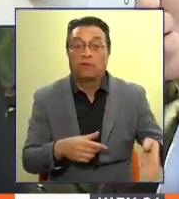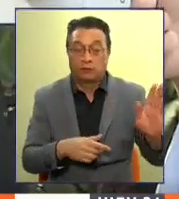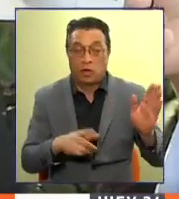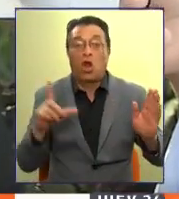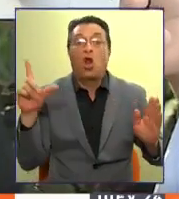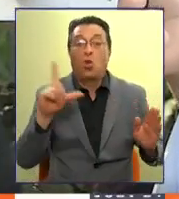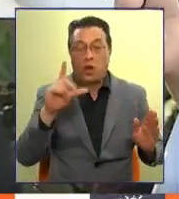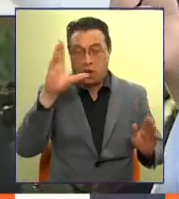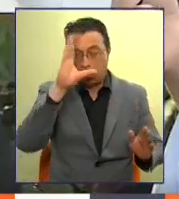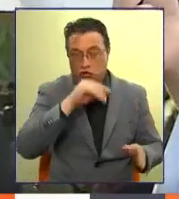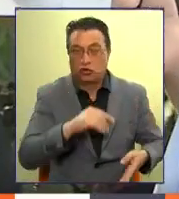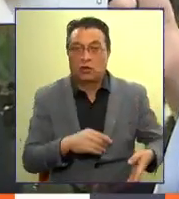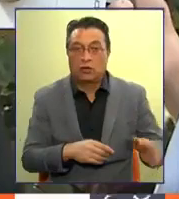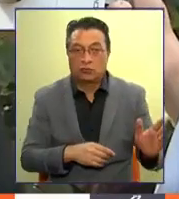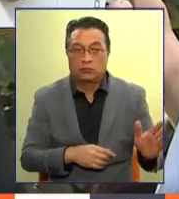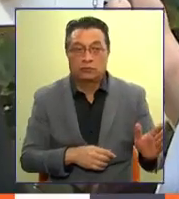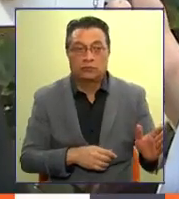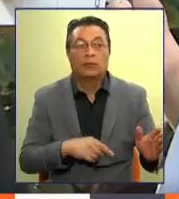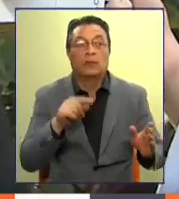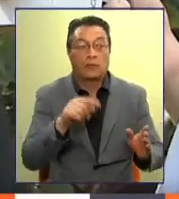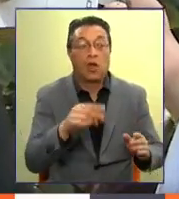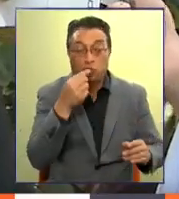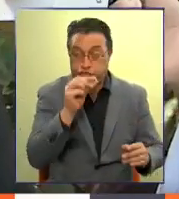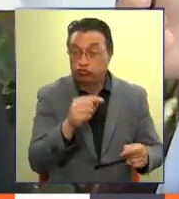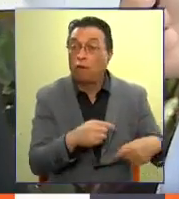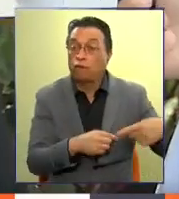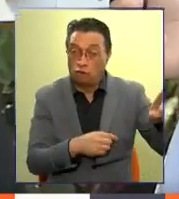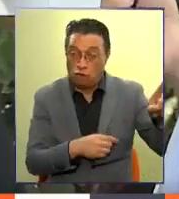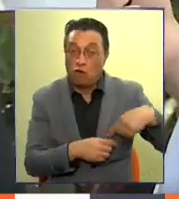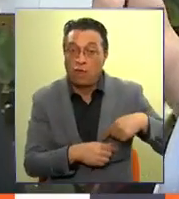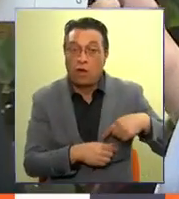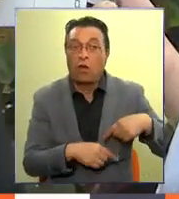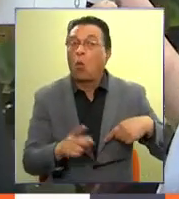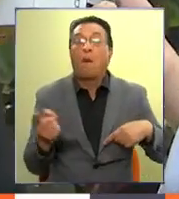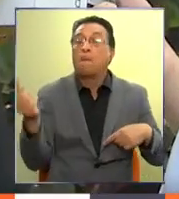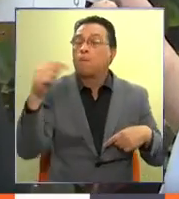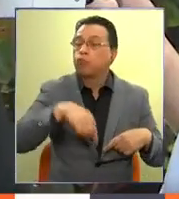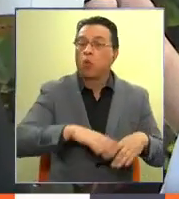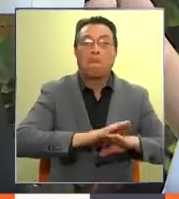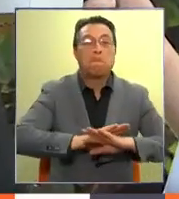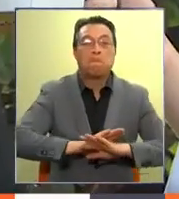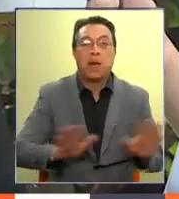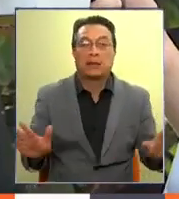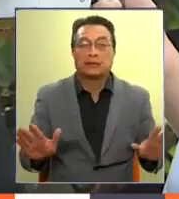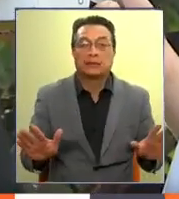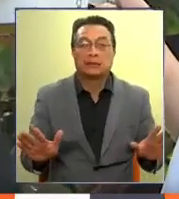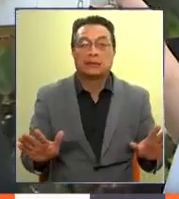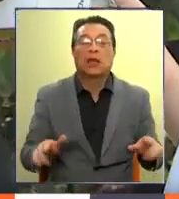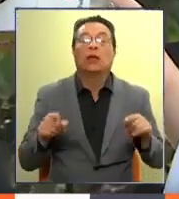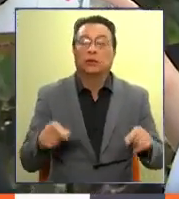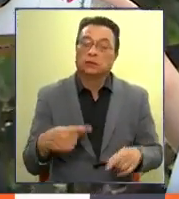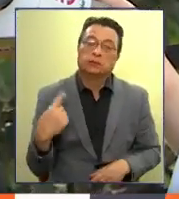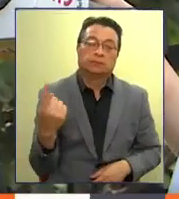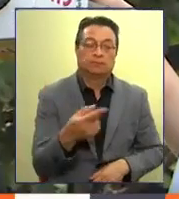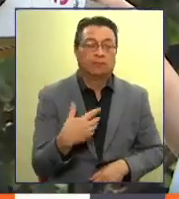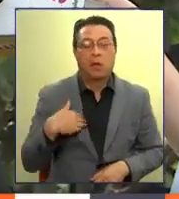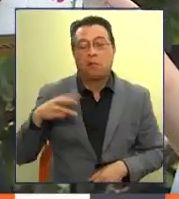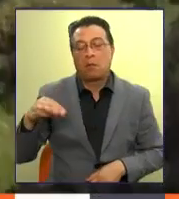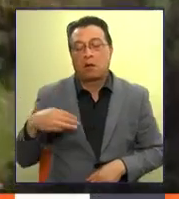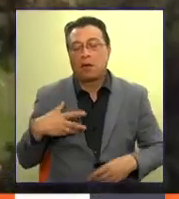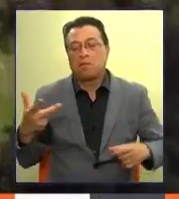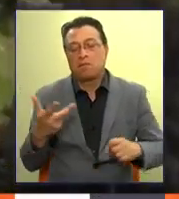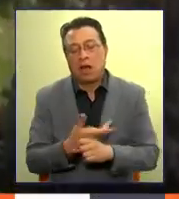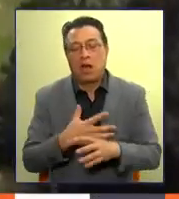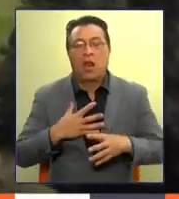en la noche, que iba y volvía, nunca más llegó. Entonces estamos mal, mi mamá está muy